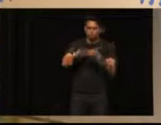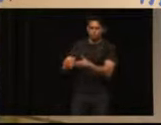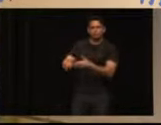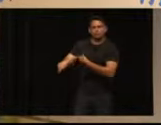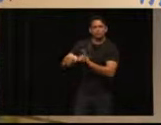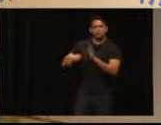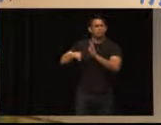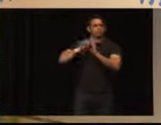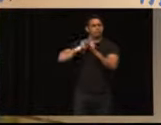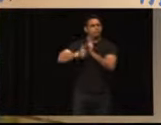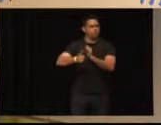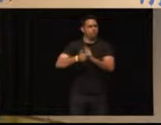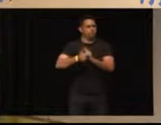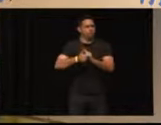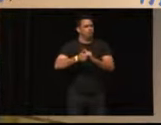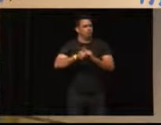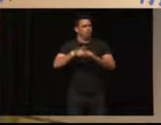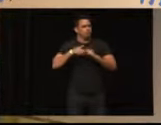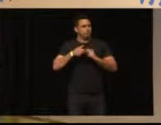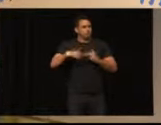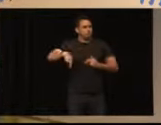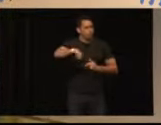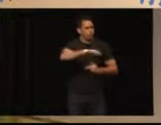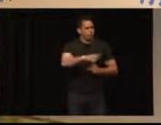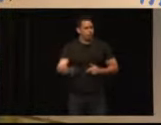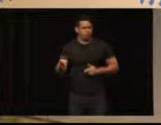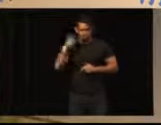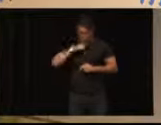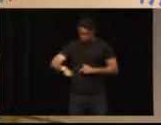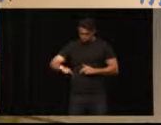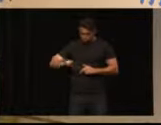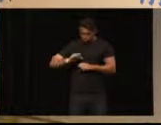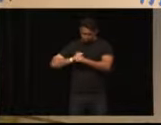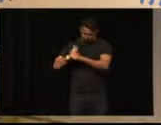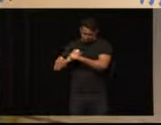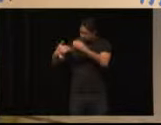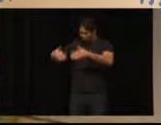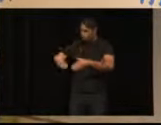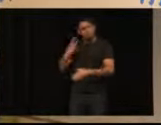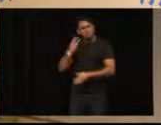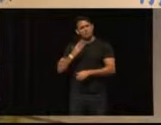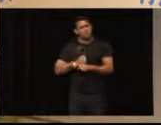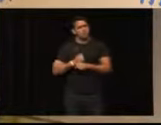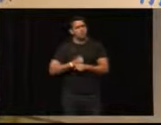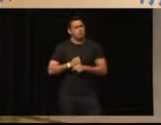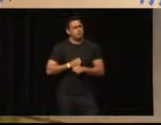deporte, donde nosotros logramos durante 3 años